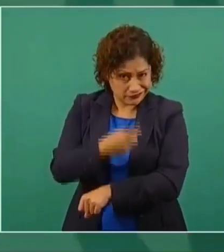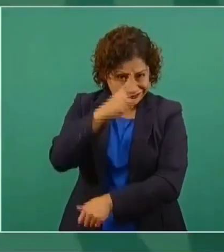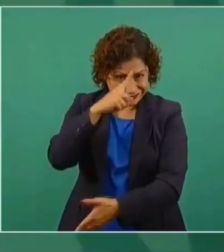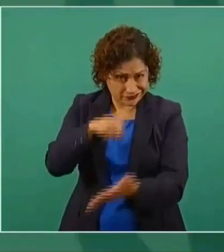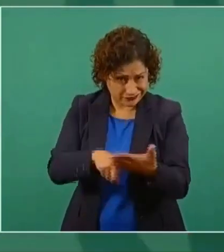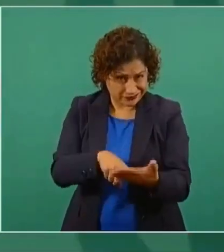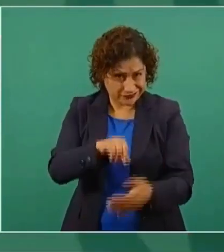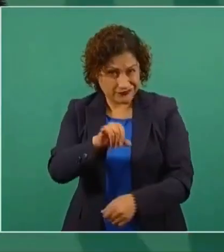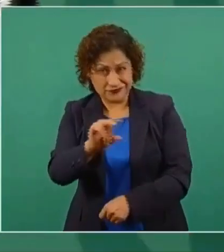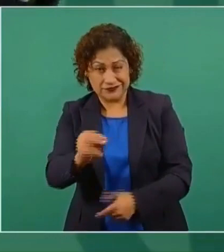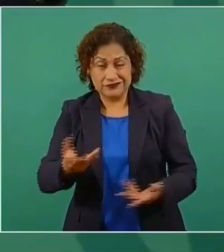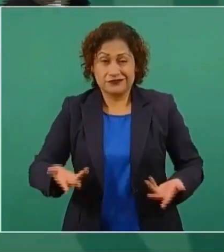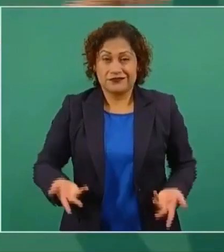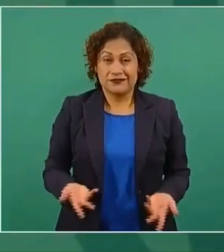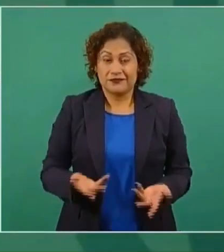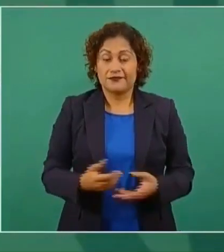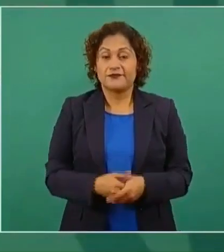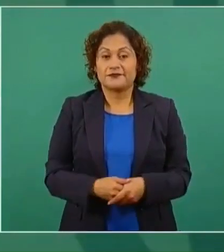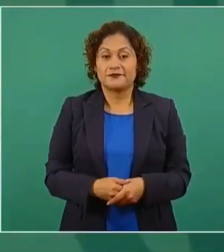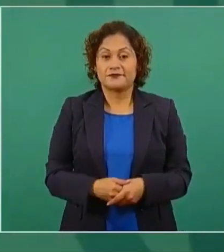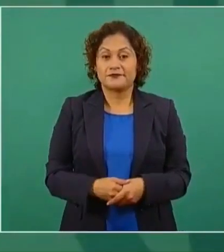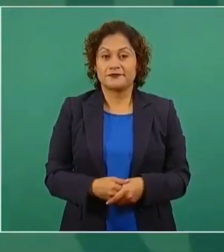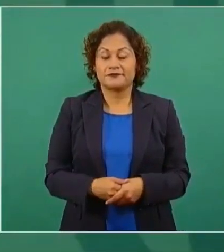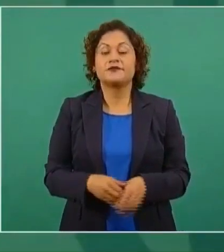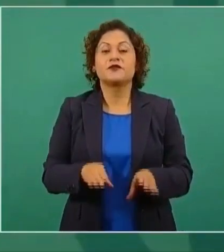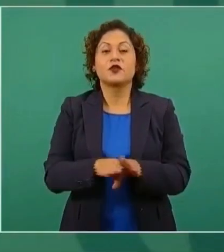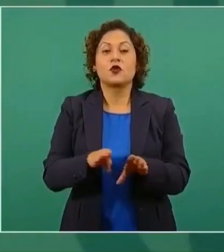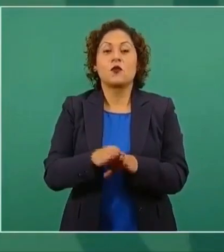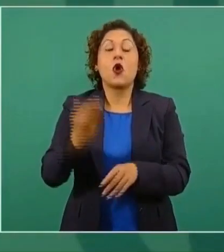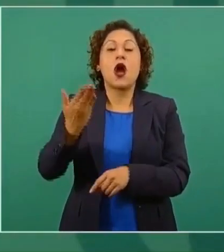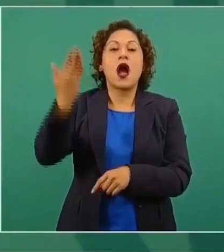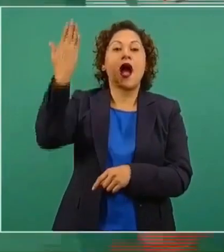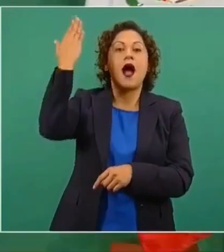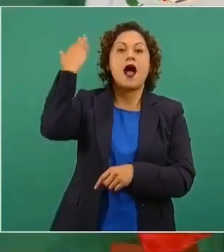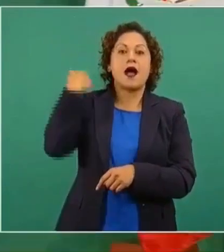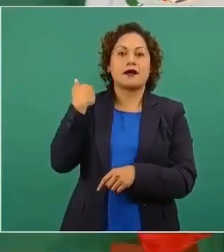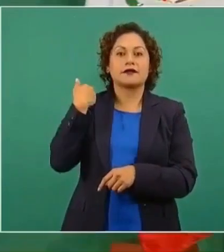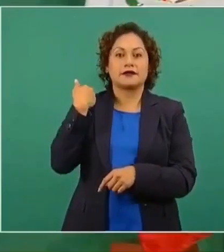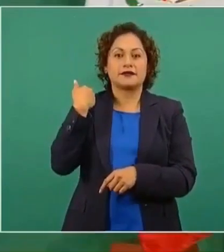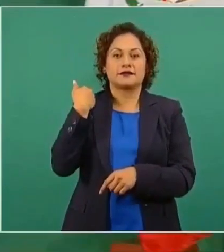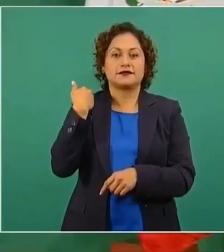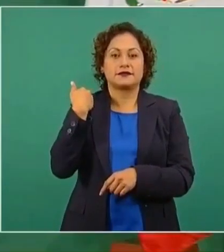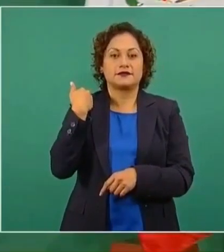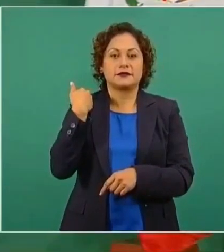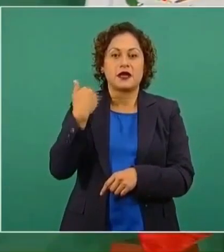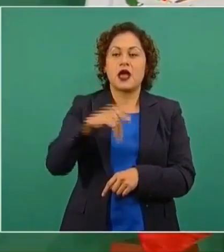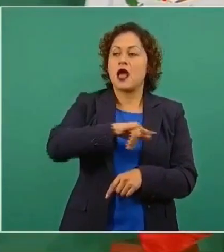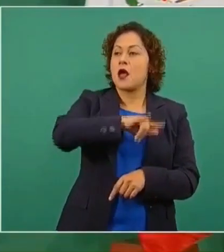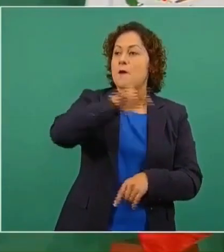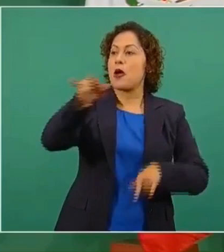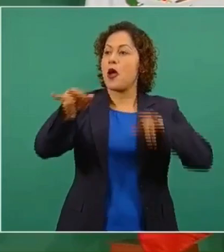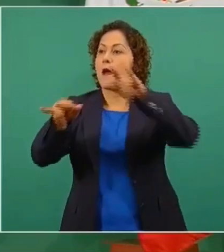De cómo de repente dejaron de llegar vuelos a Toluca,